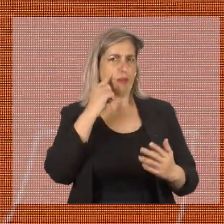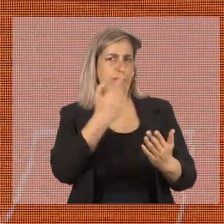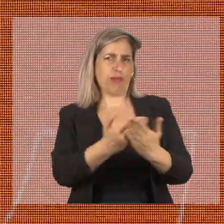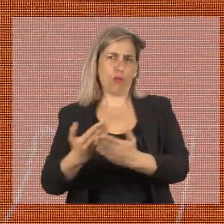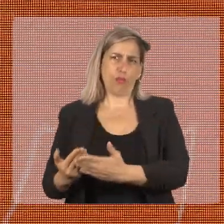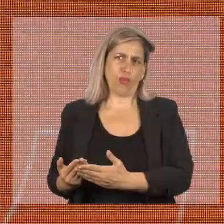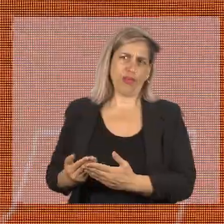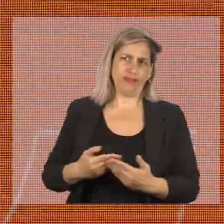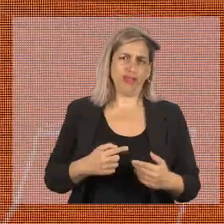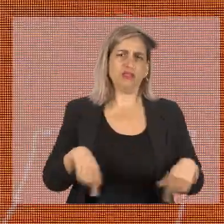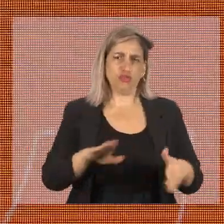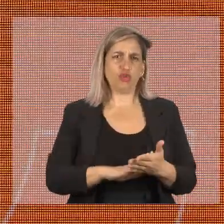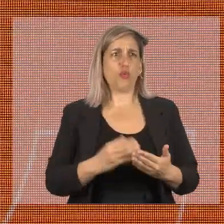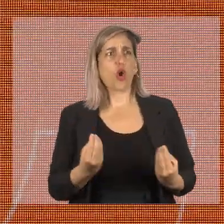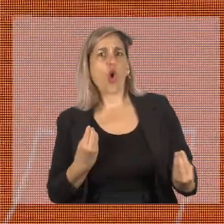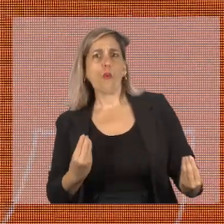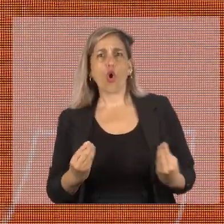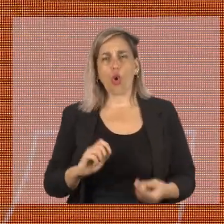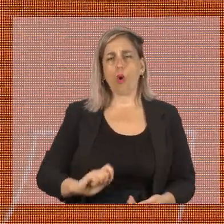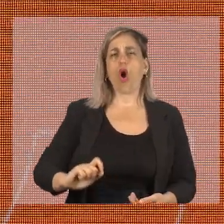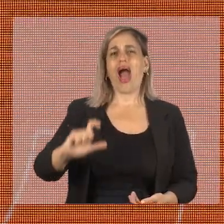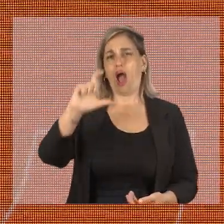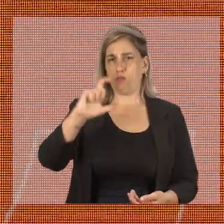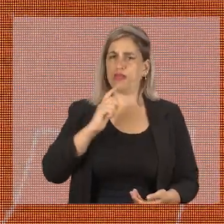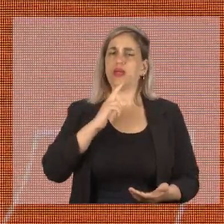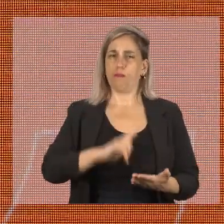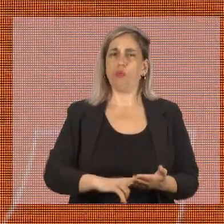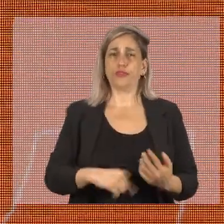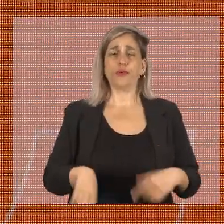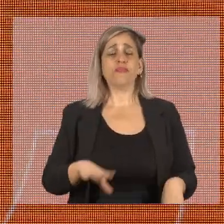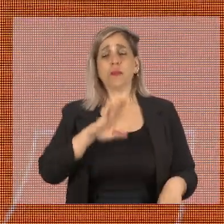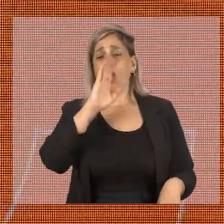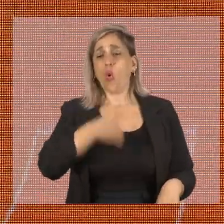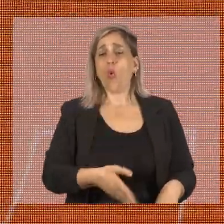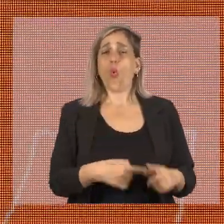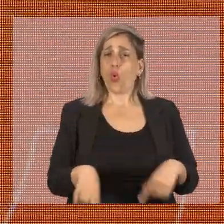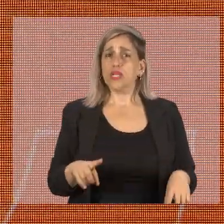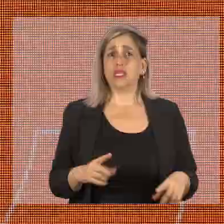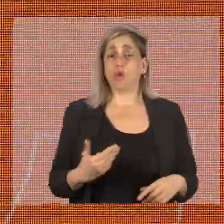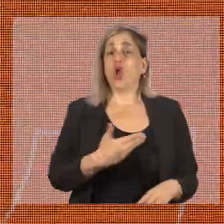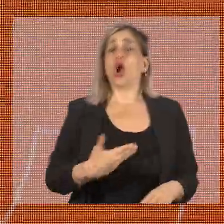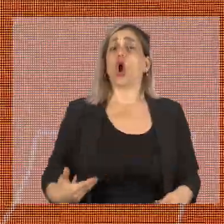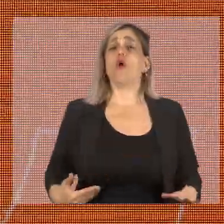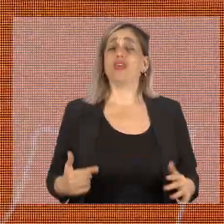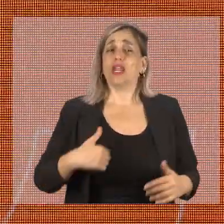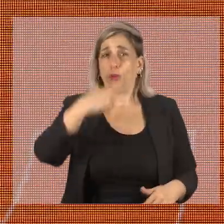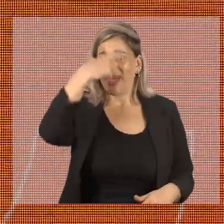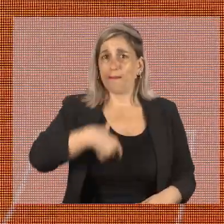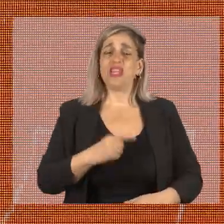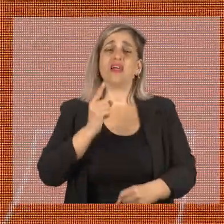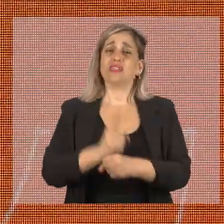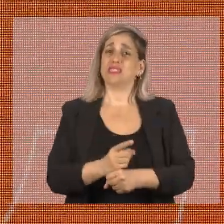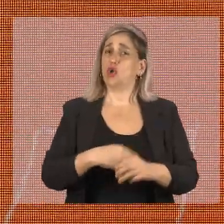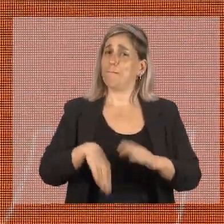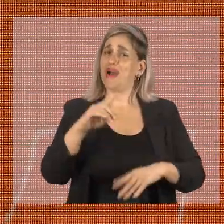de propuestas al respecto. Y después el gobierno, cuando toma para mí, y en lo personal, la